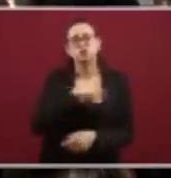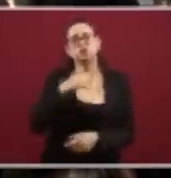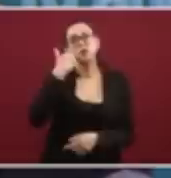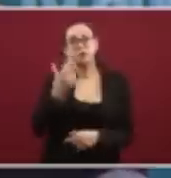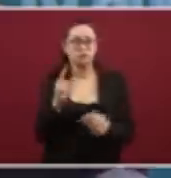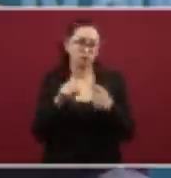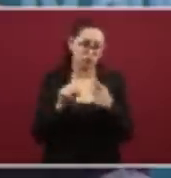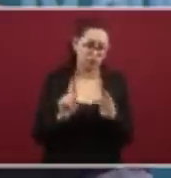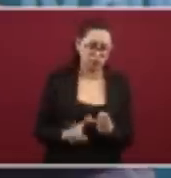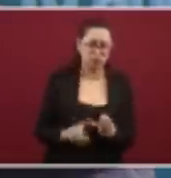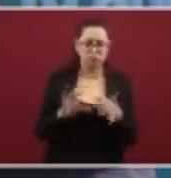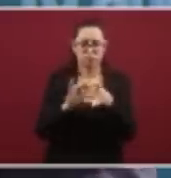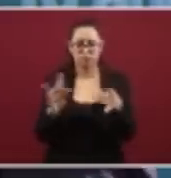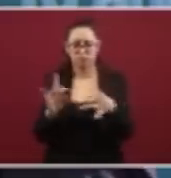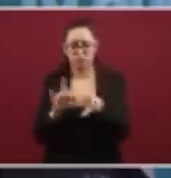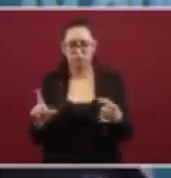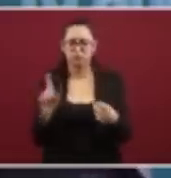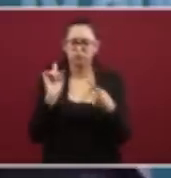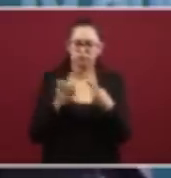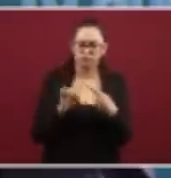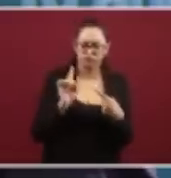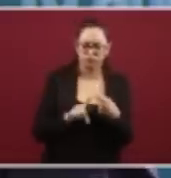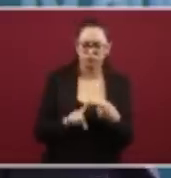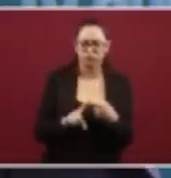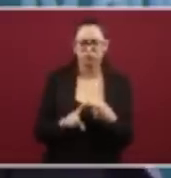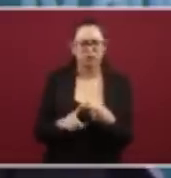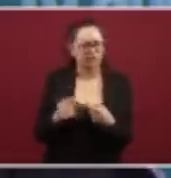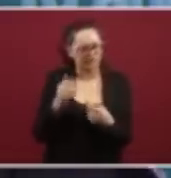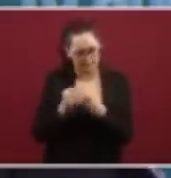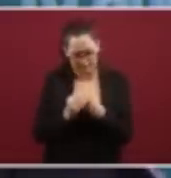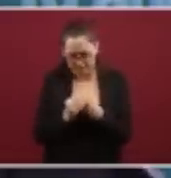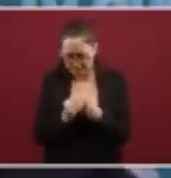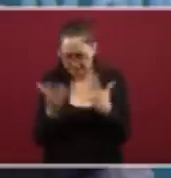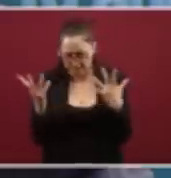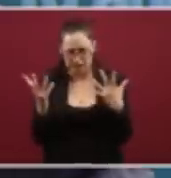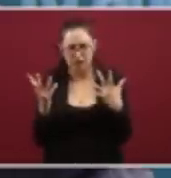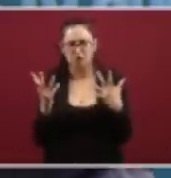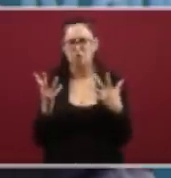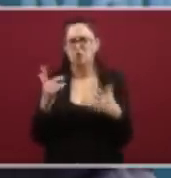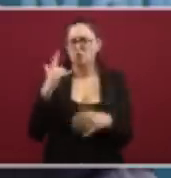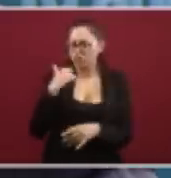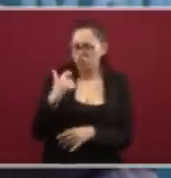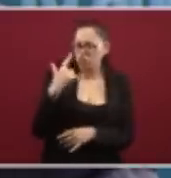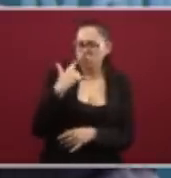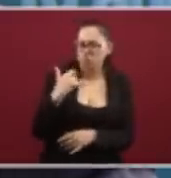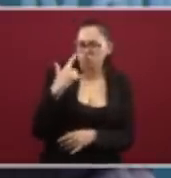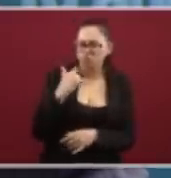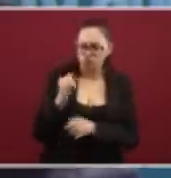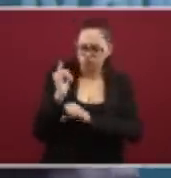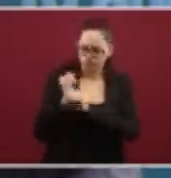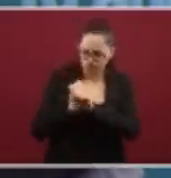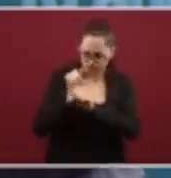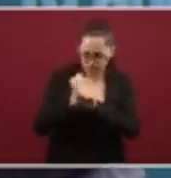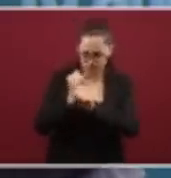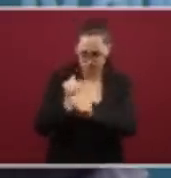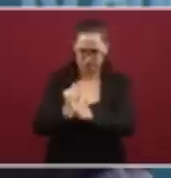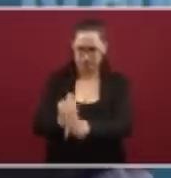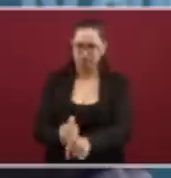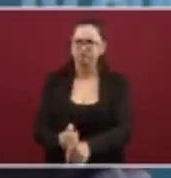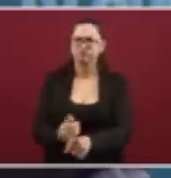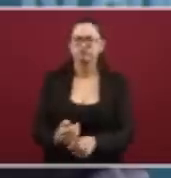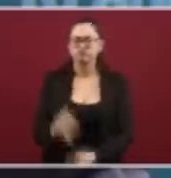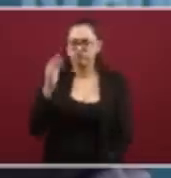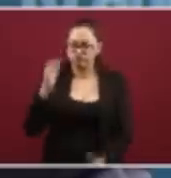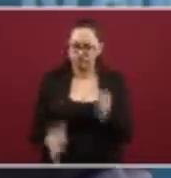dos cosas primero que desde luego que compartimos todo aquel esfuerzo que pueda tener para llegar a la justicia que se demanda desde